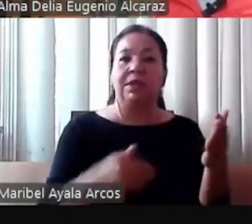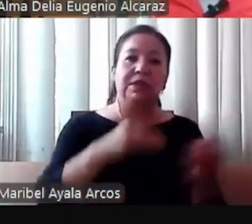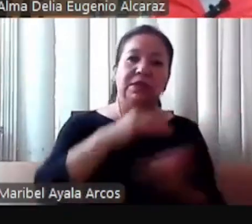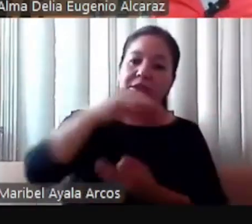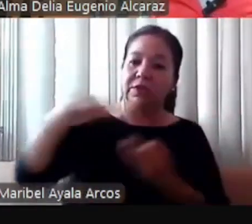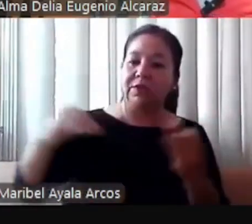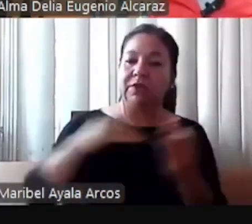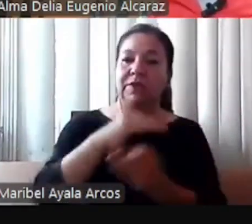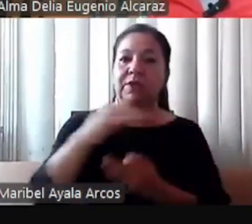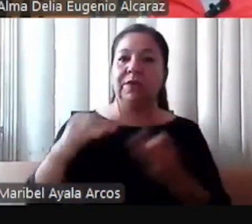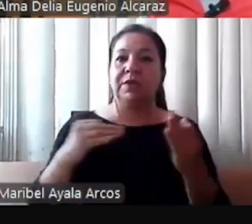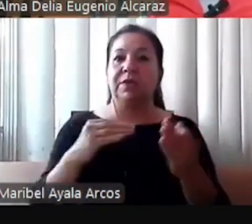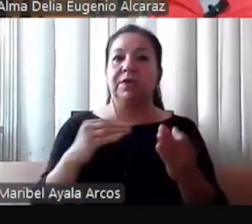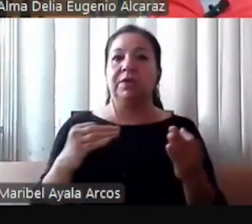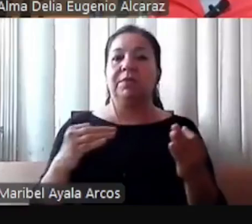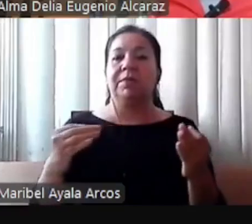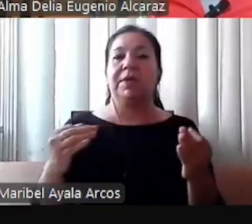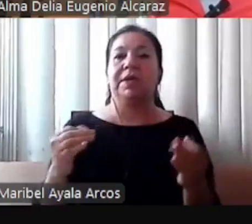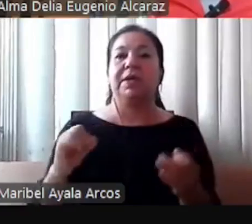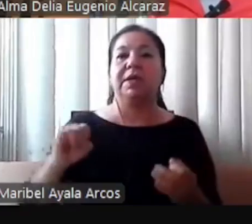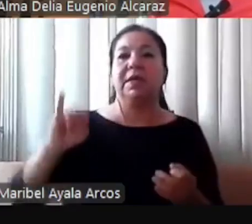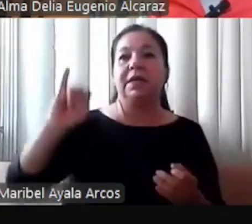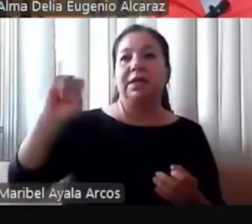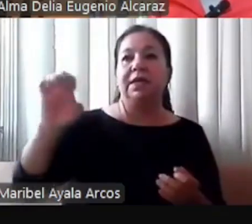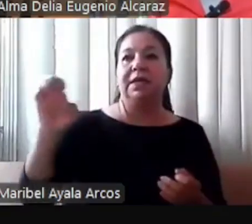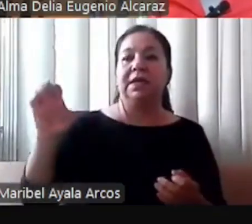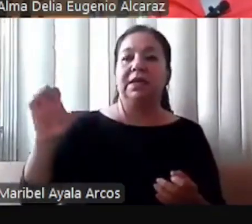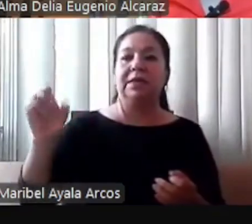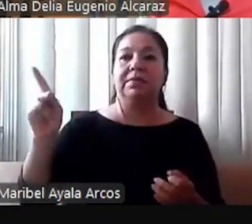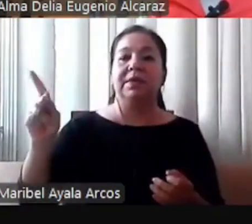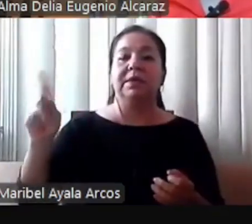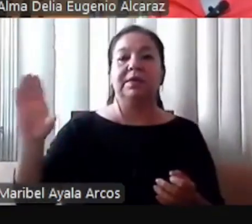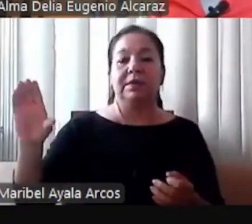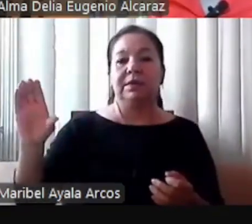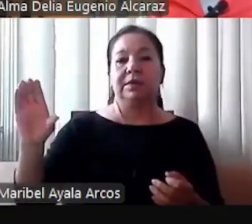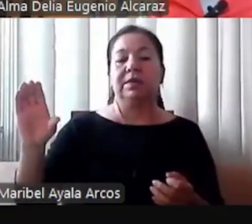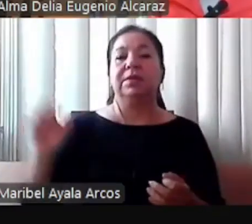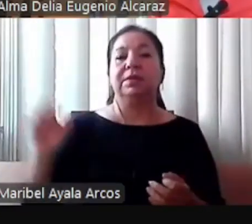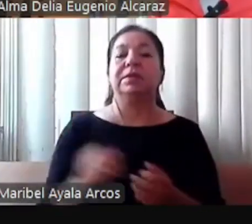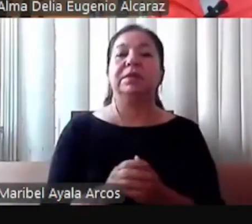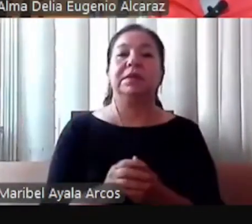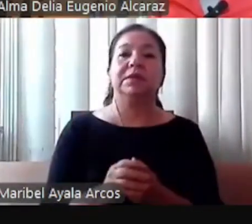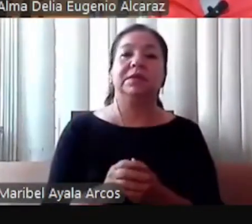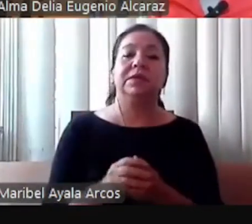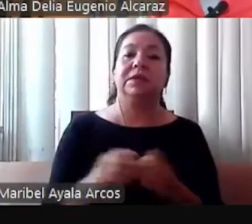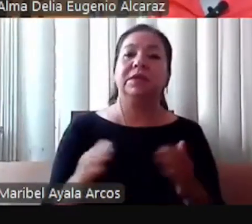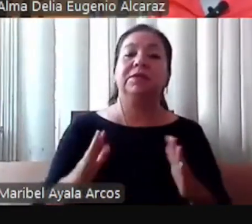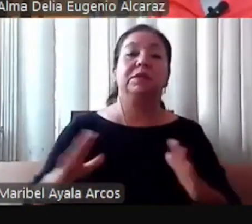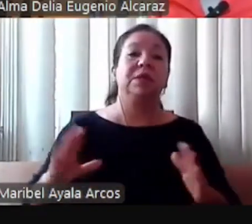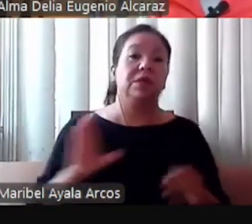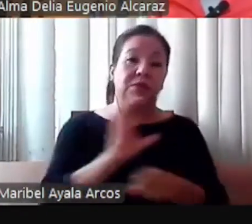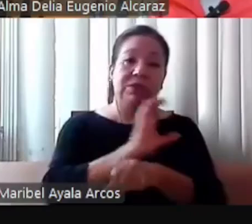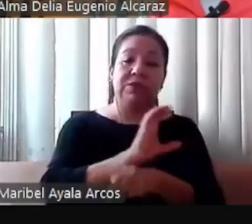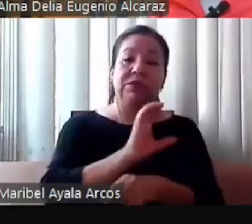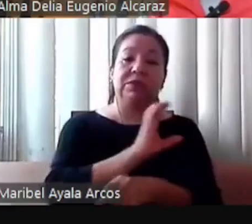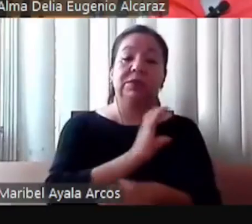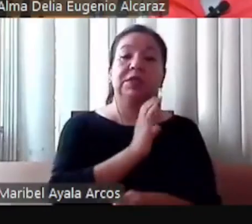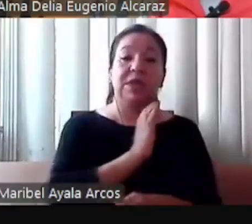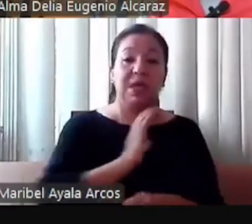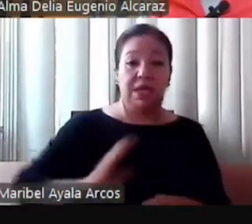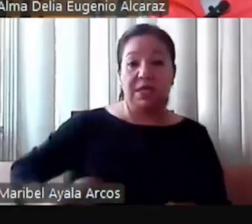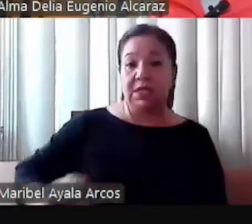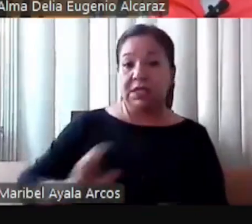para el Consejo General del Instituto como para sus órganos descentralizados, para las y los candidatos, asimismo para todos los